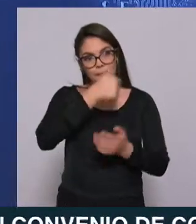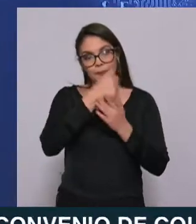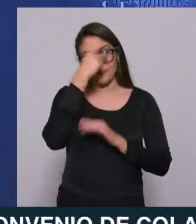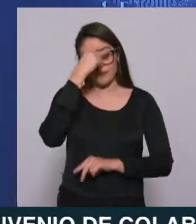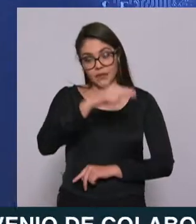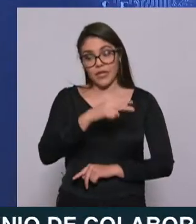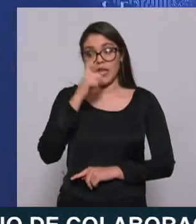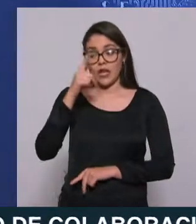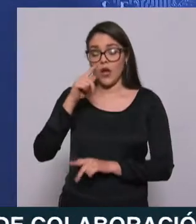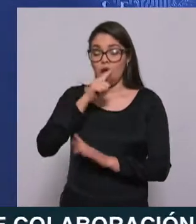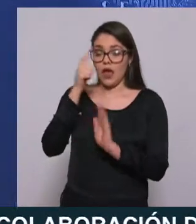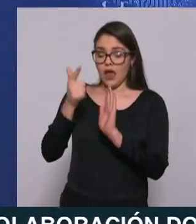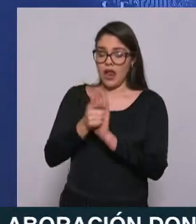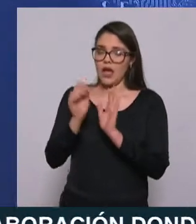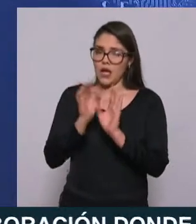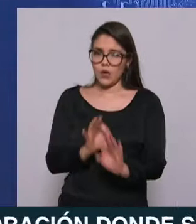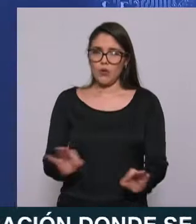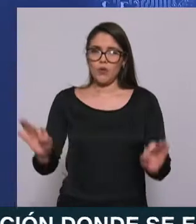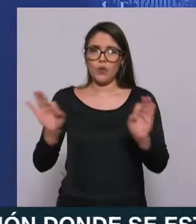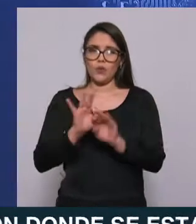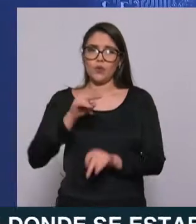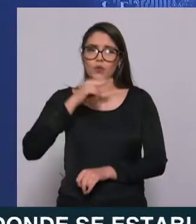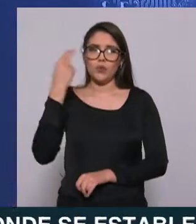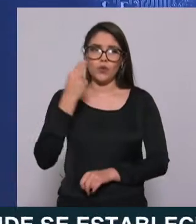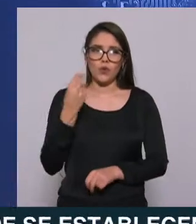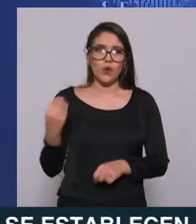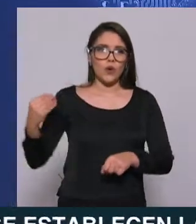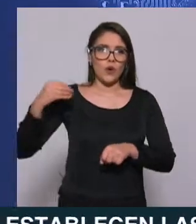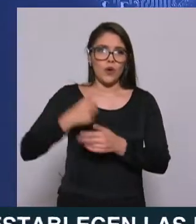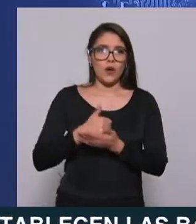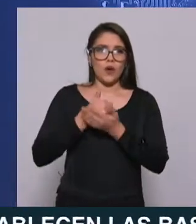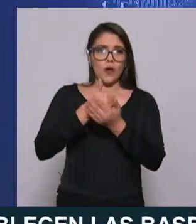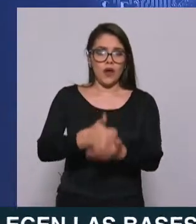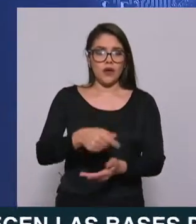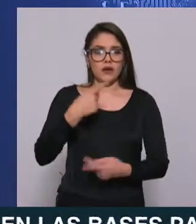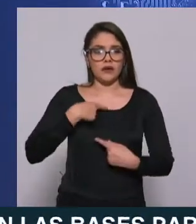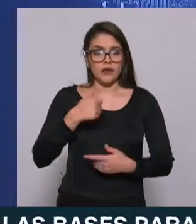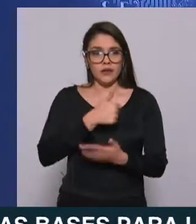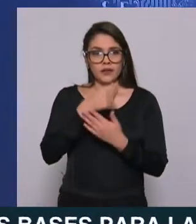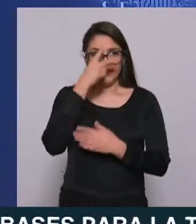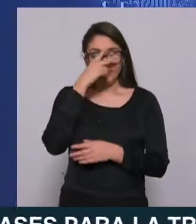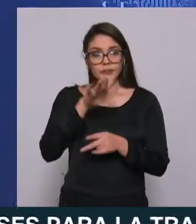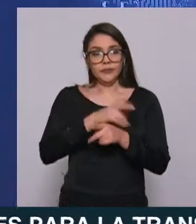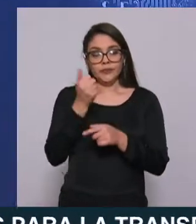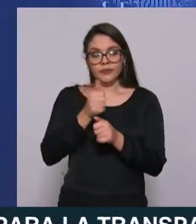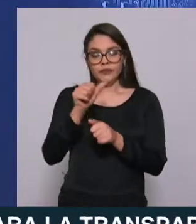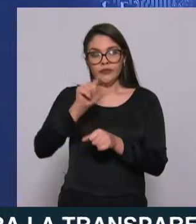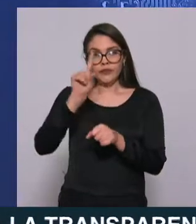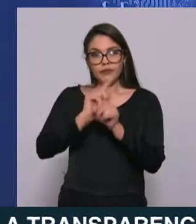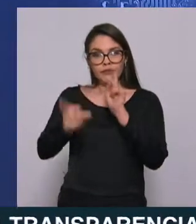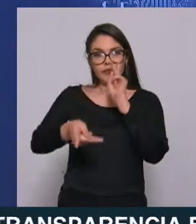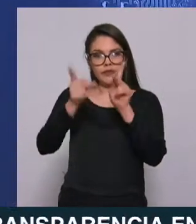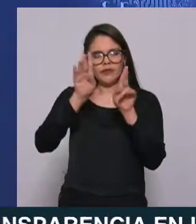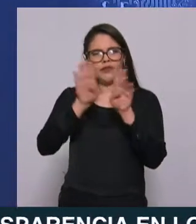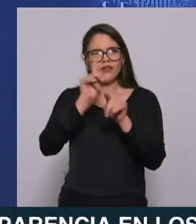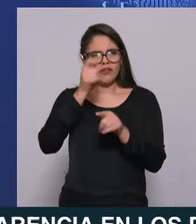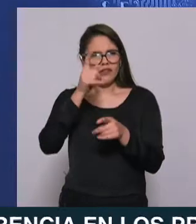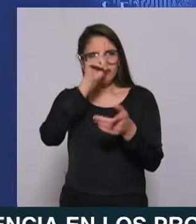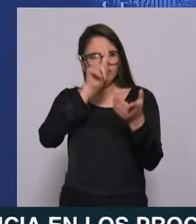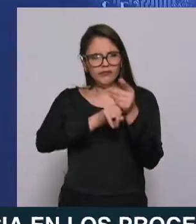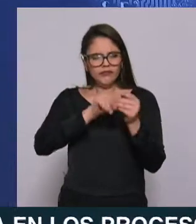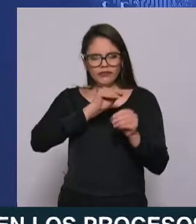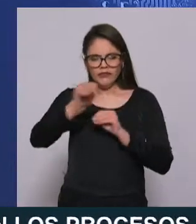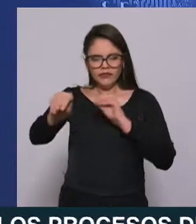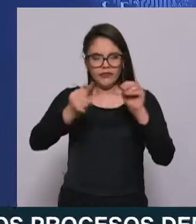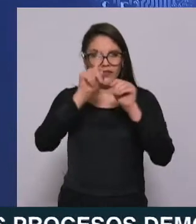ley será importante e indispensable la contribución de la ciudadanía, justo para conversar sobre cómo se encuentra la repartición del agua y la